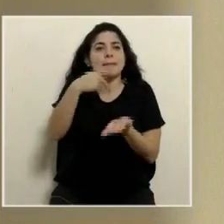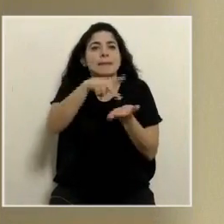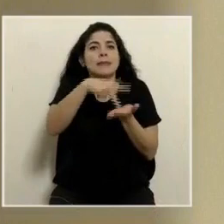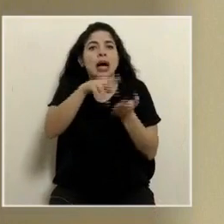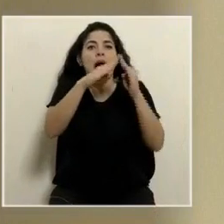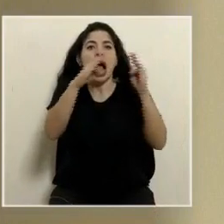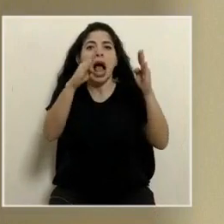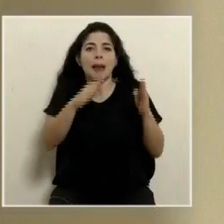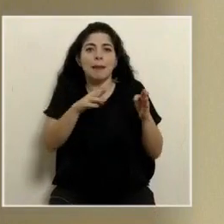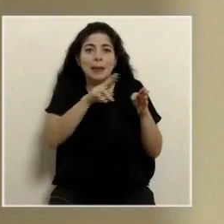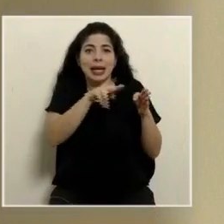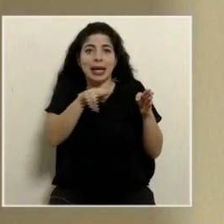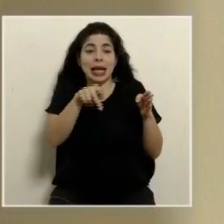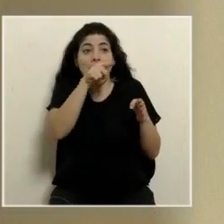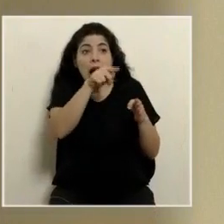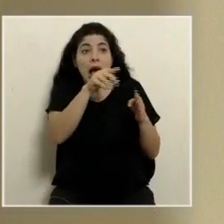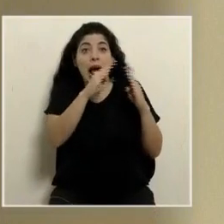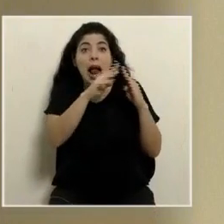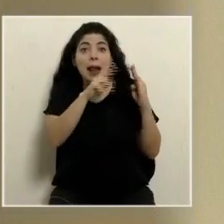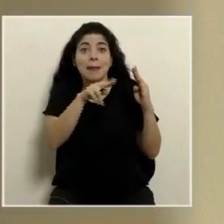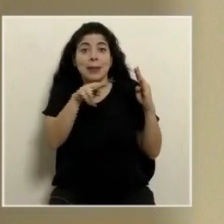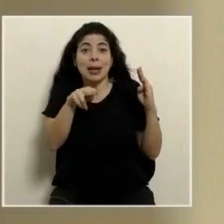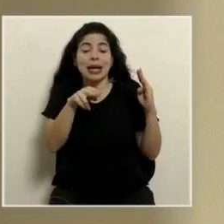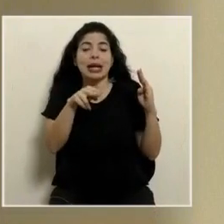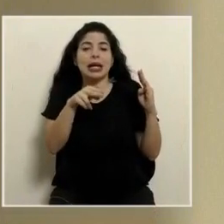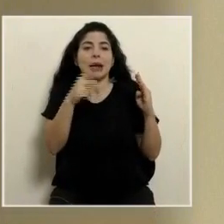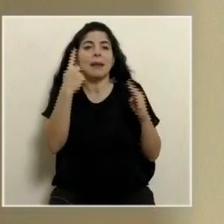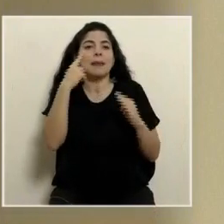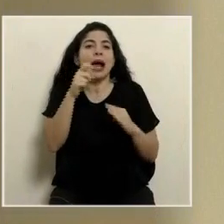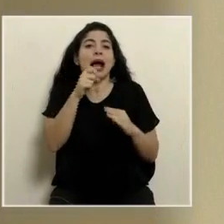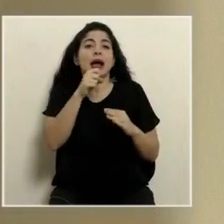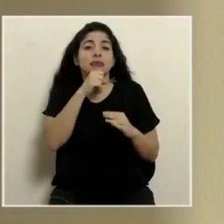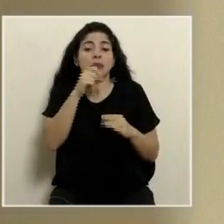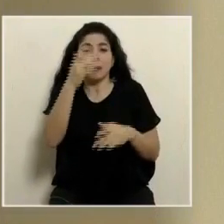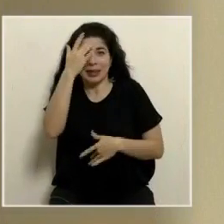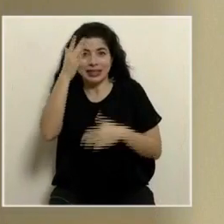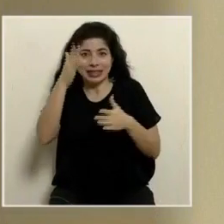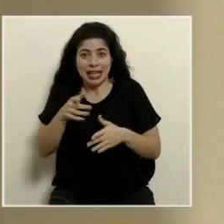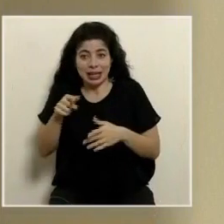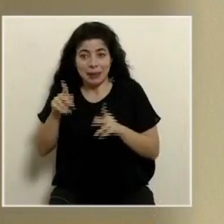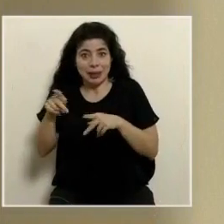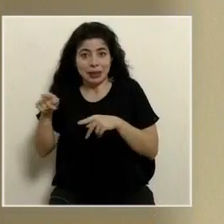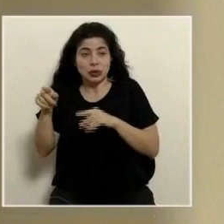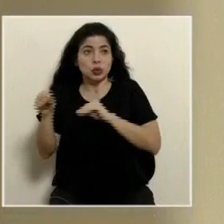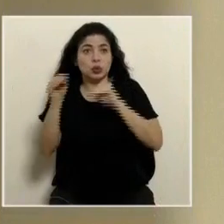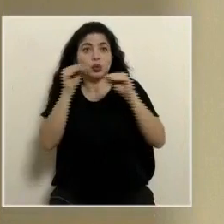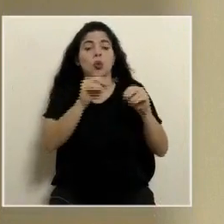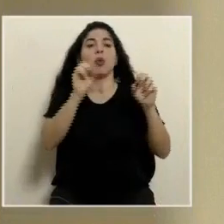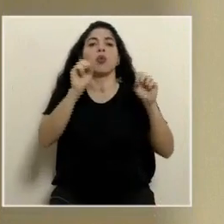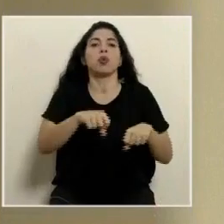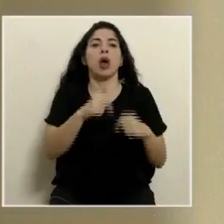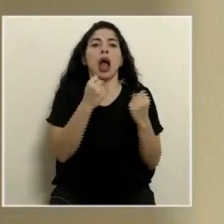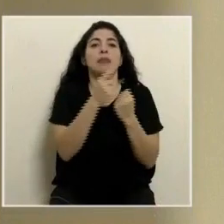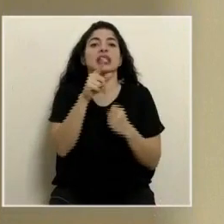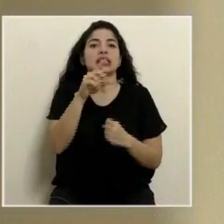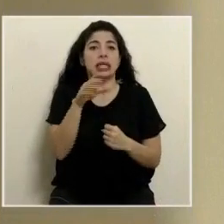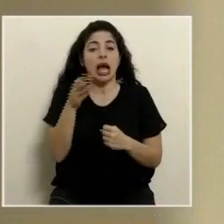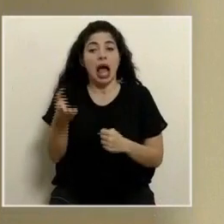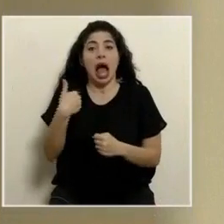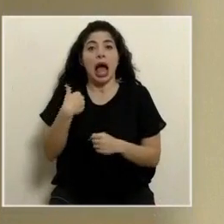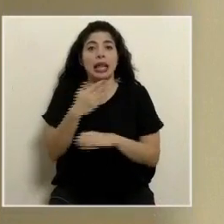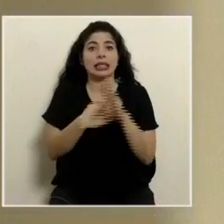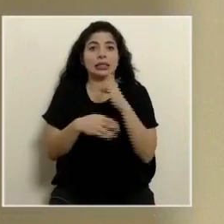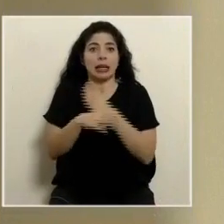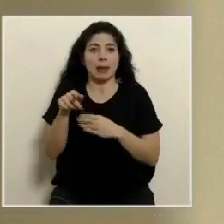con espacios para 100 de estos tipos de pacientes, de personas, con discapacidad